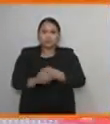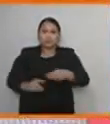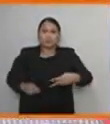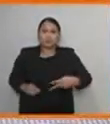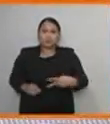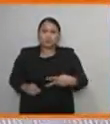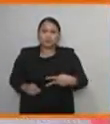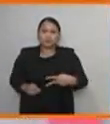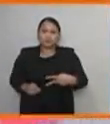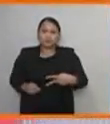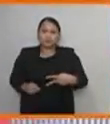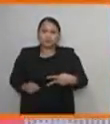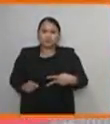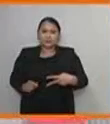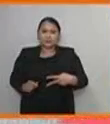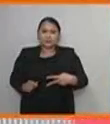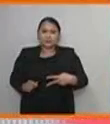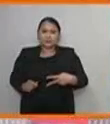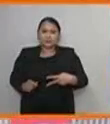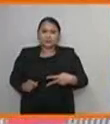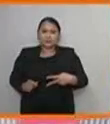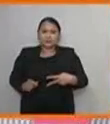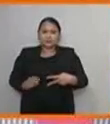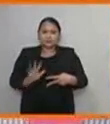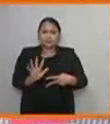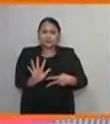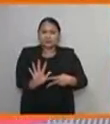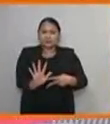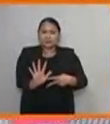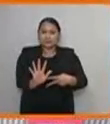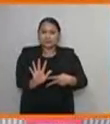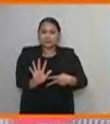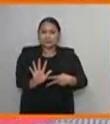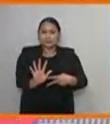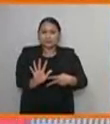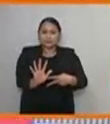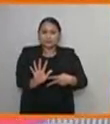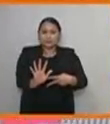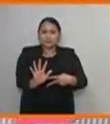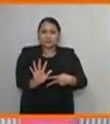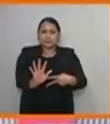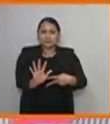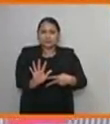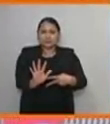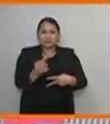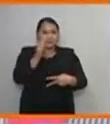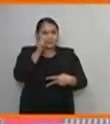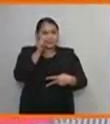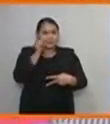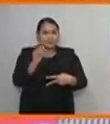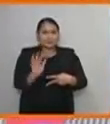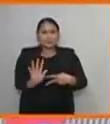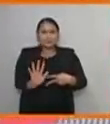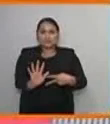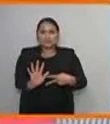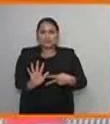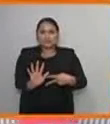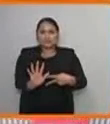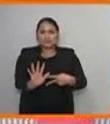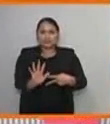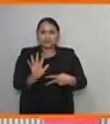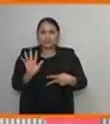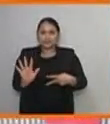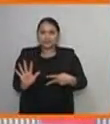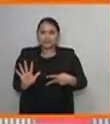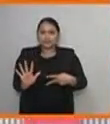primer dígito. Y este es el 5. Siguiente dígito. Atentos. Y este es el